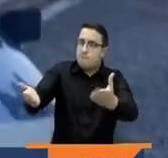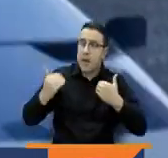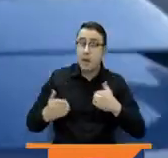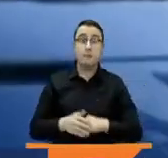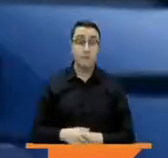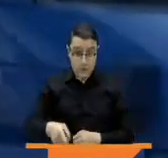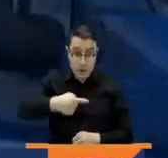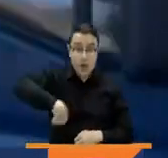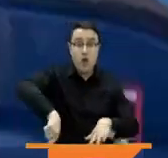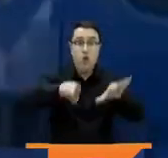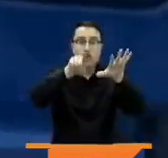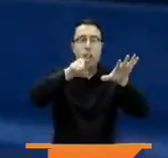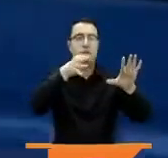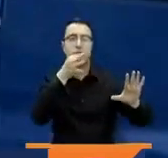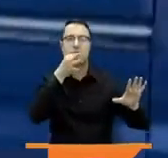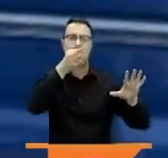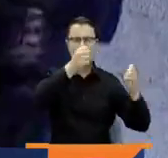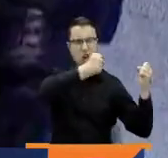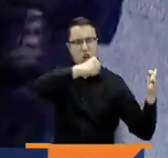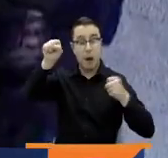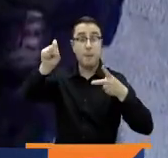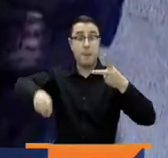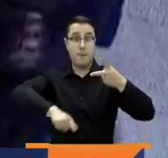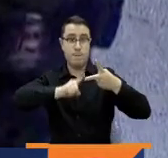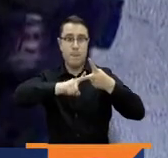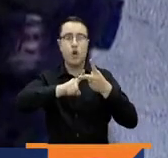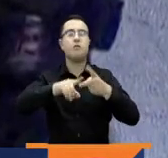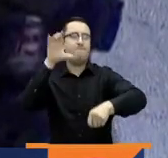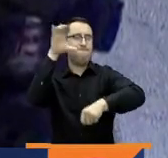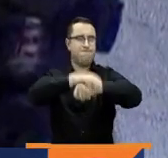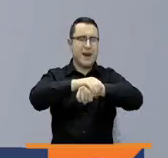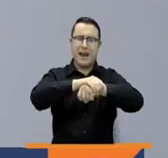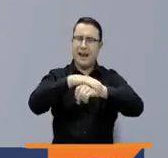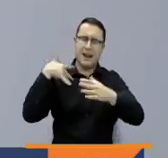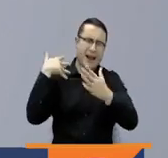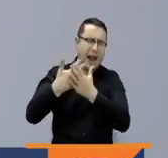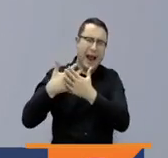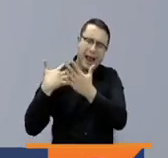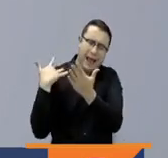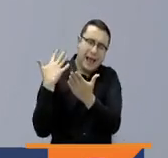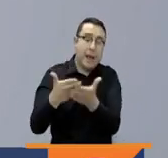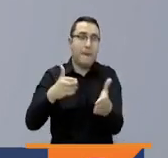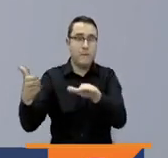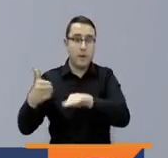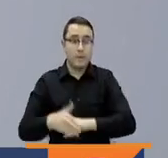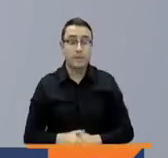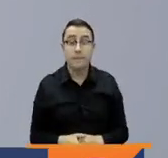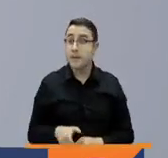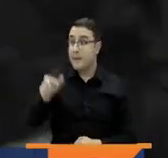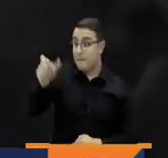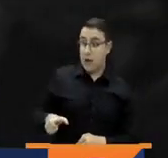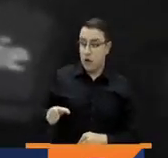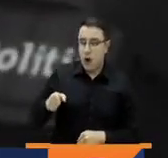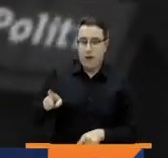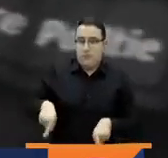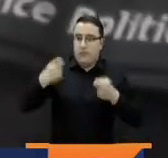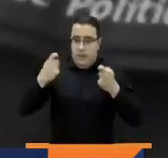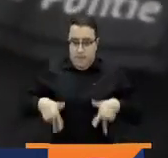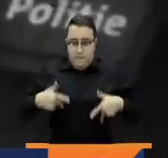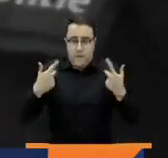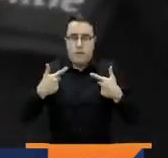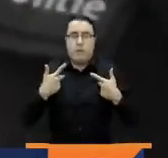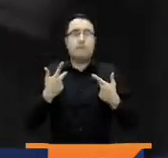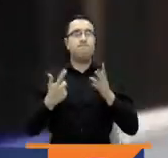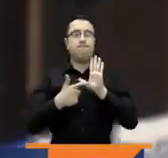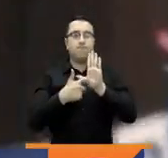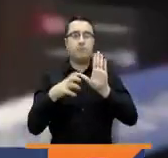de rebeldía y 12 enfrentarían cadena perpetua. Salah Abdeslam, el atacante sobreviviente hoy de 31 años, es el rostro